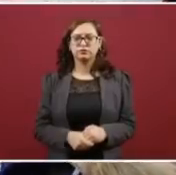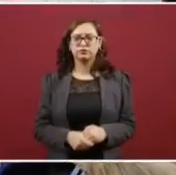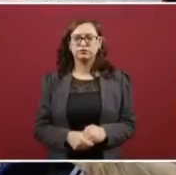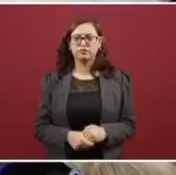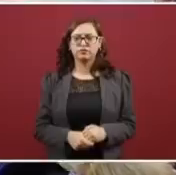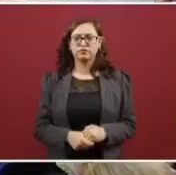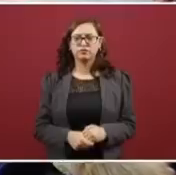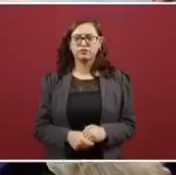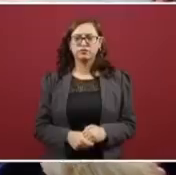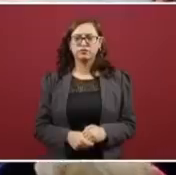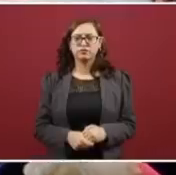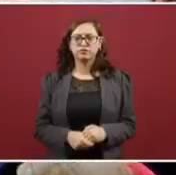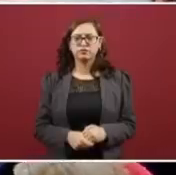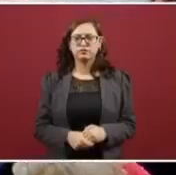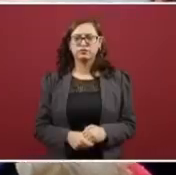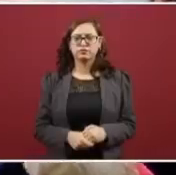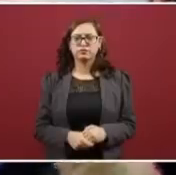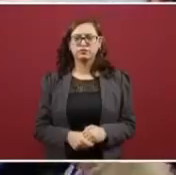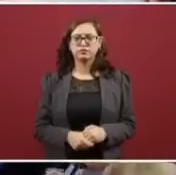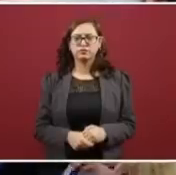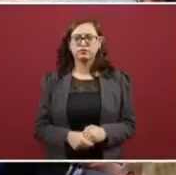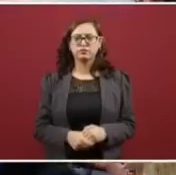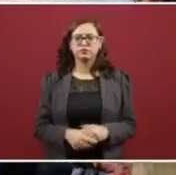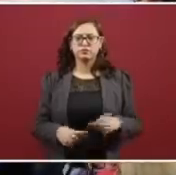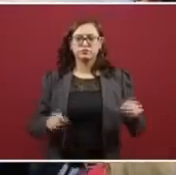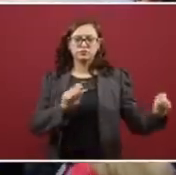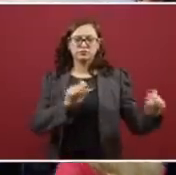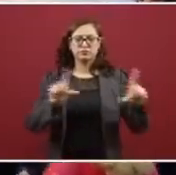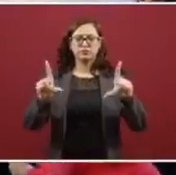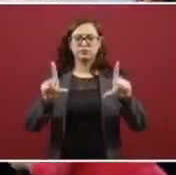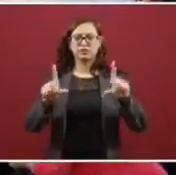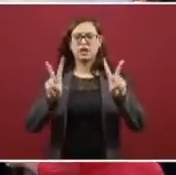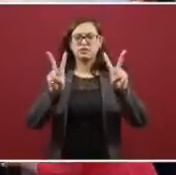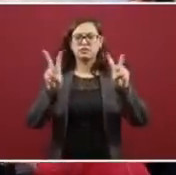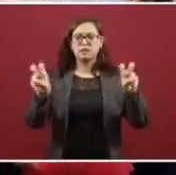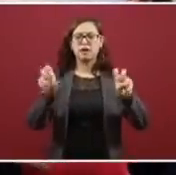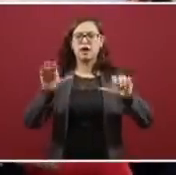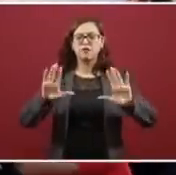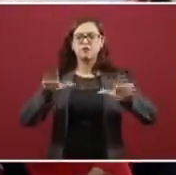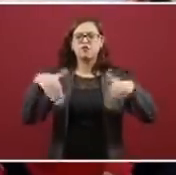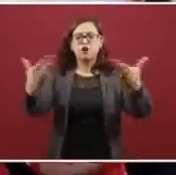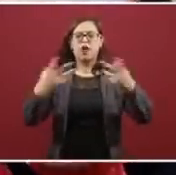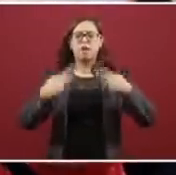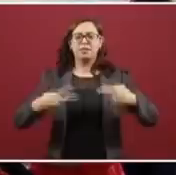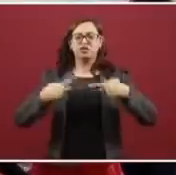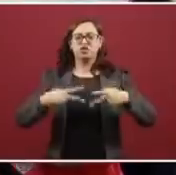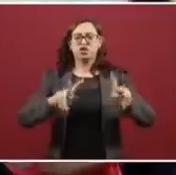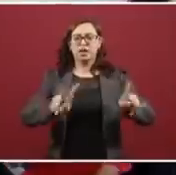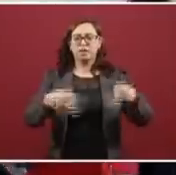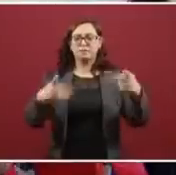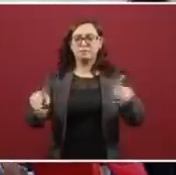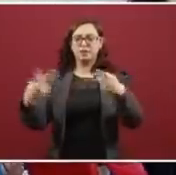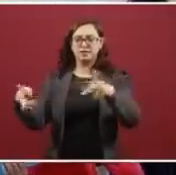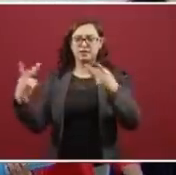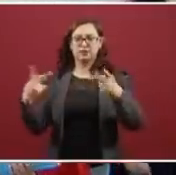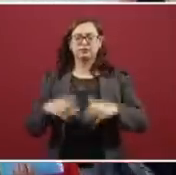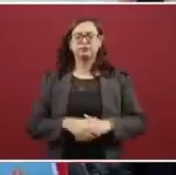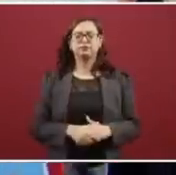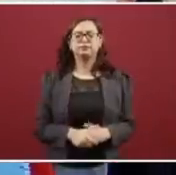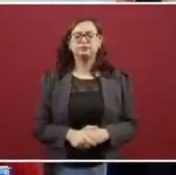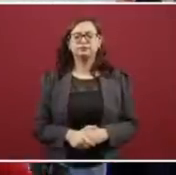la primera gráfica donde vienen los componentes del precio al público para el combustible